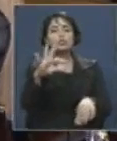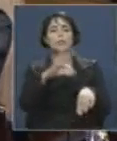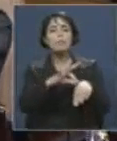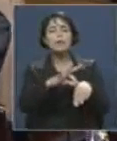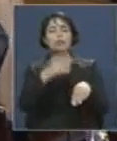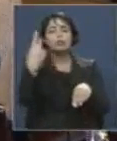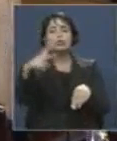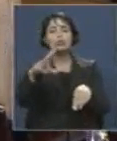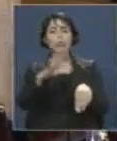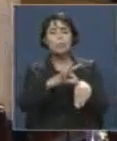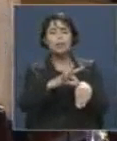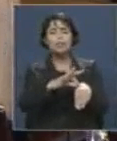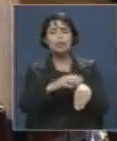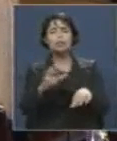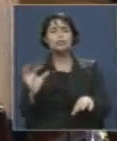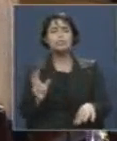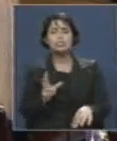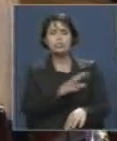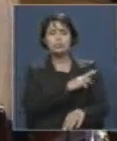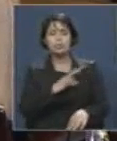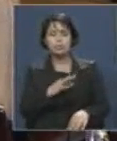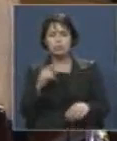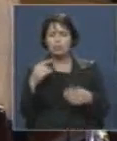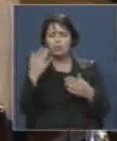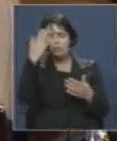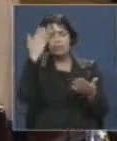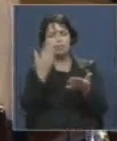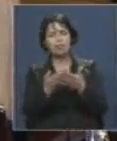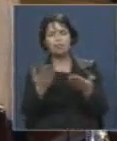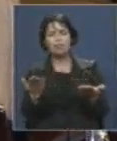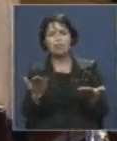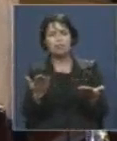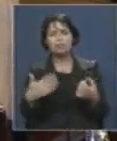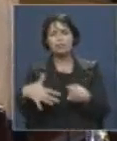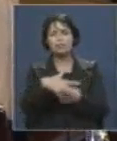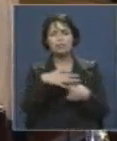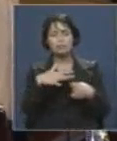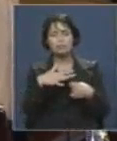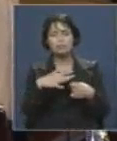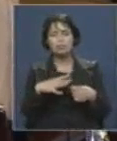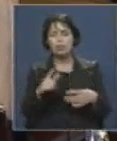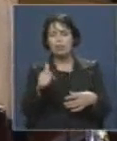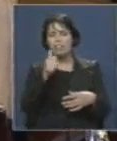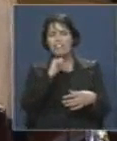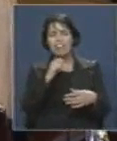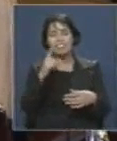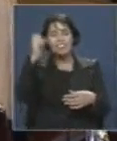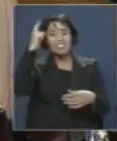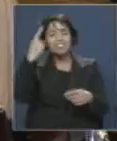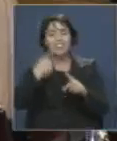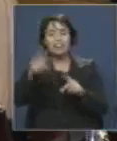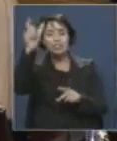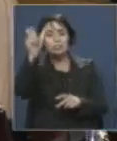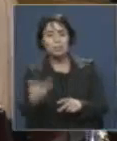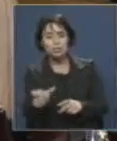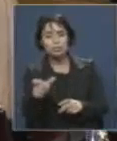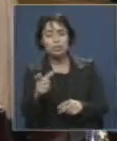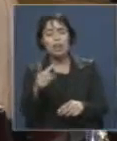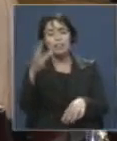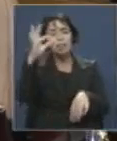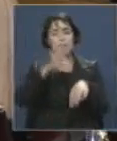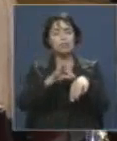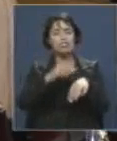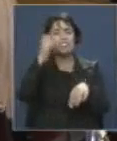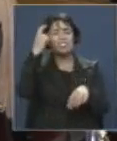señor ministro. Ante este escenario de brutal falta de empatía de parte de los profesionales y de la